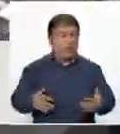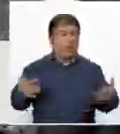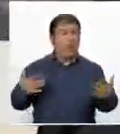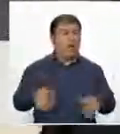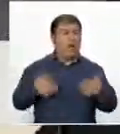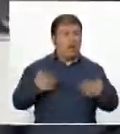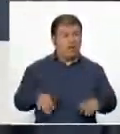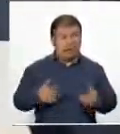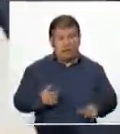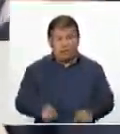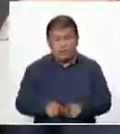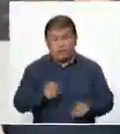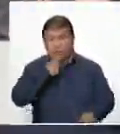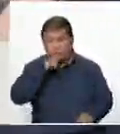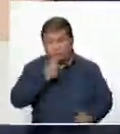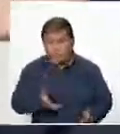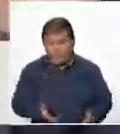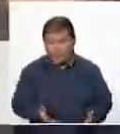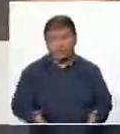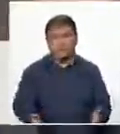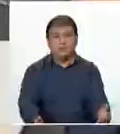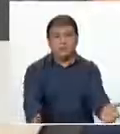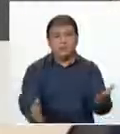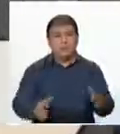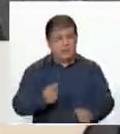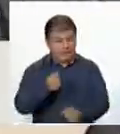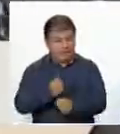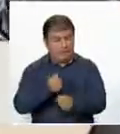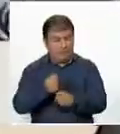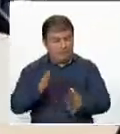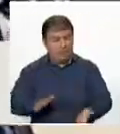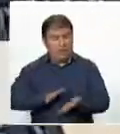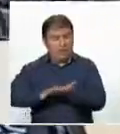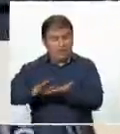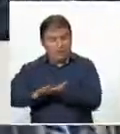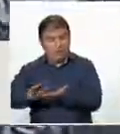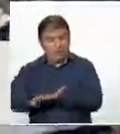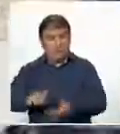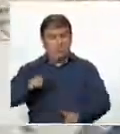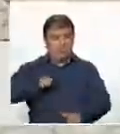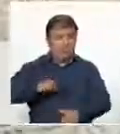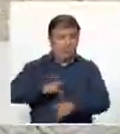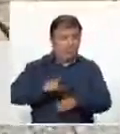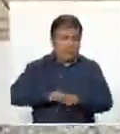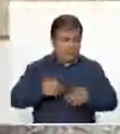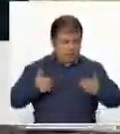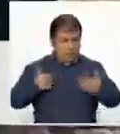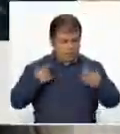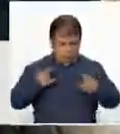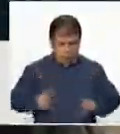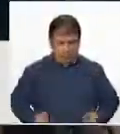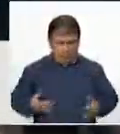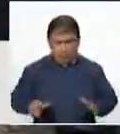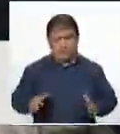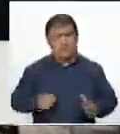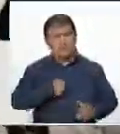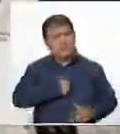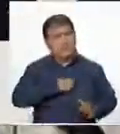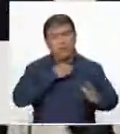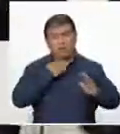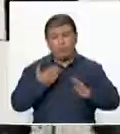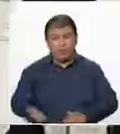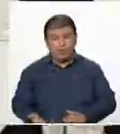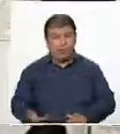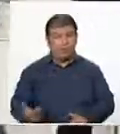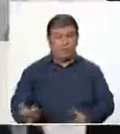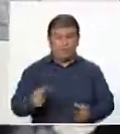que ha ocurrido con esa mujer, trabajadora de limpieza, con su uniforme incluso, que lamentablemente falleció con un impacto de